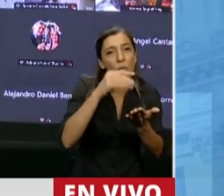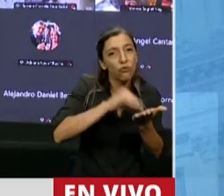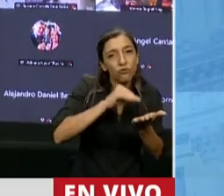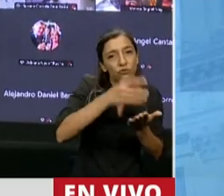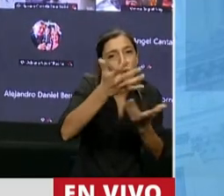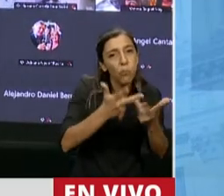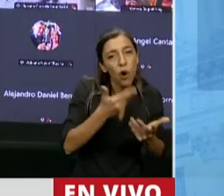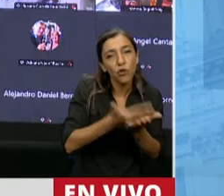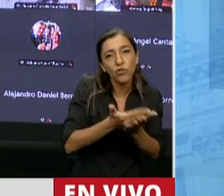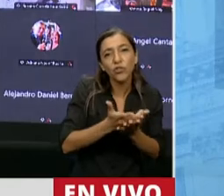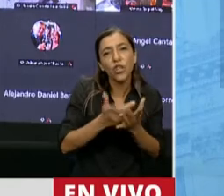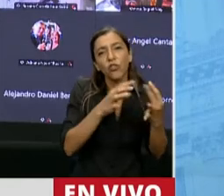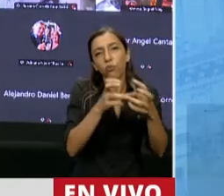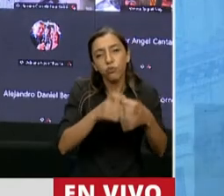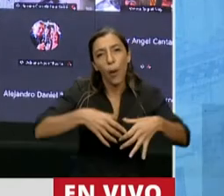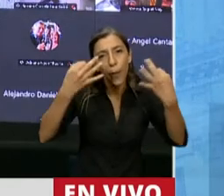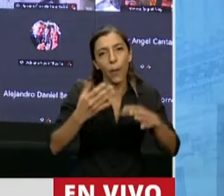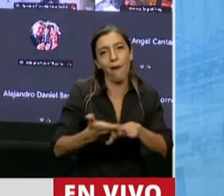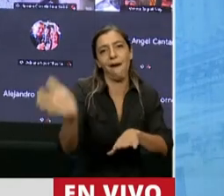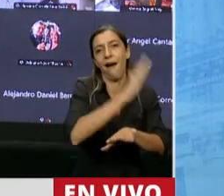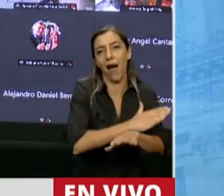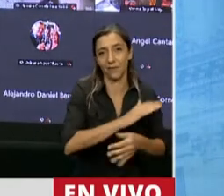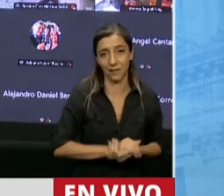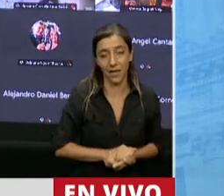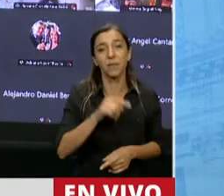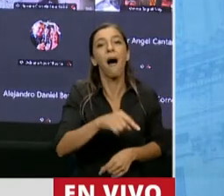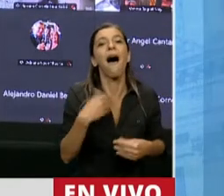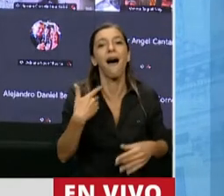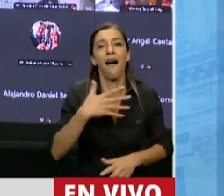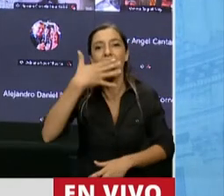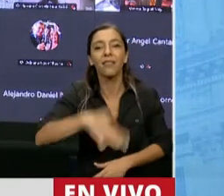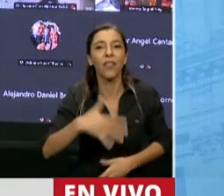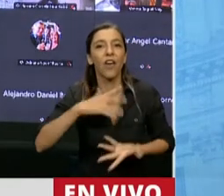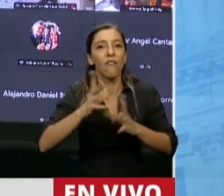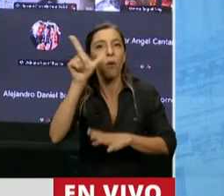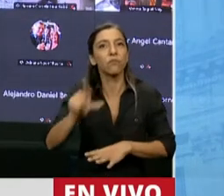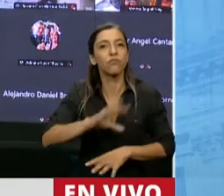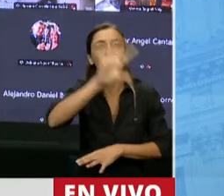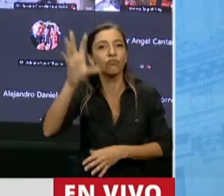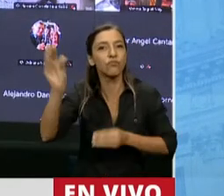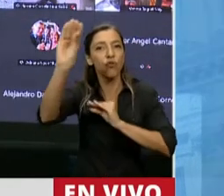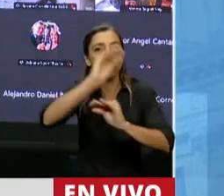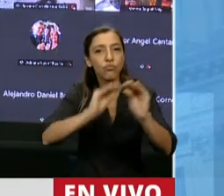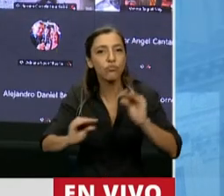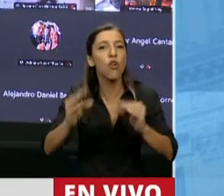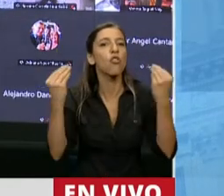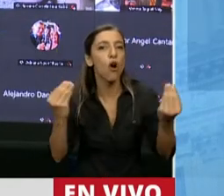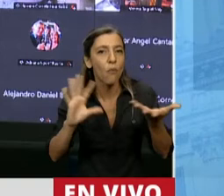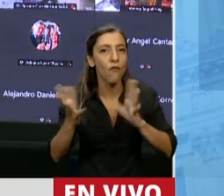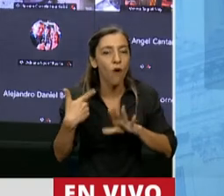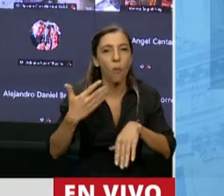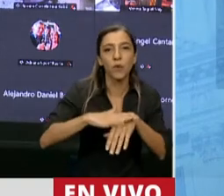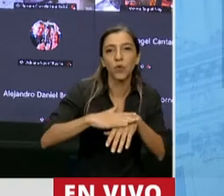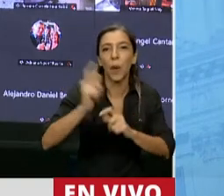hable verdaderamente del federalismo y de la coparticipación. Eso no sucedió y por lo tanto yo le pido,